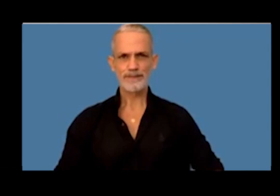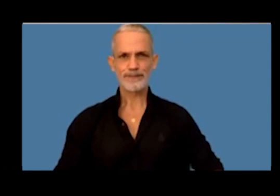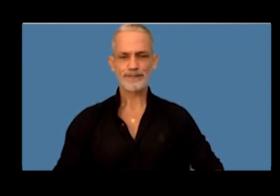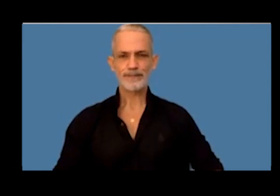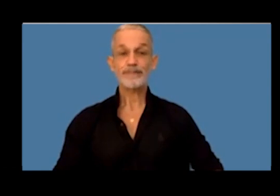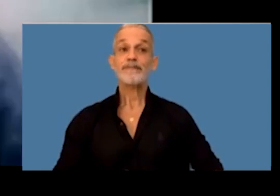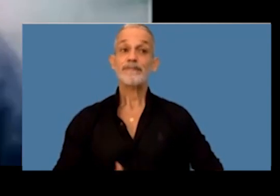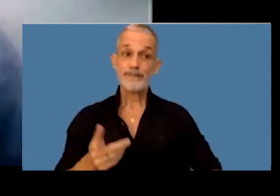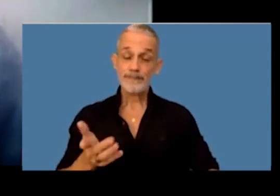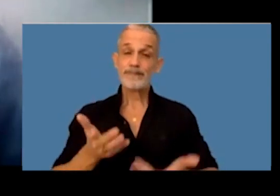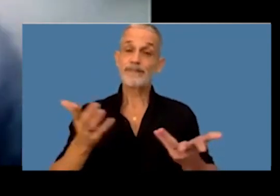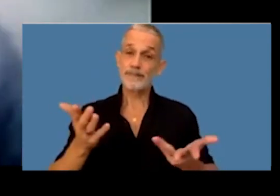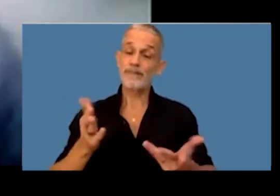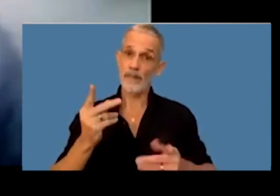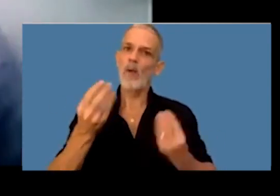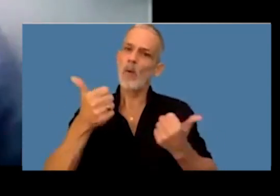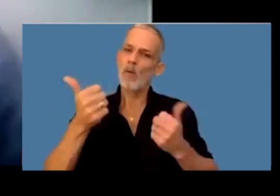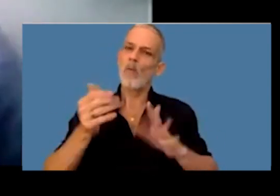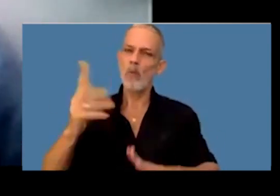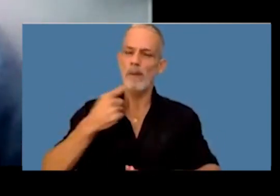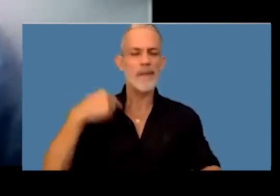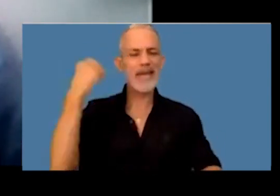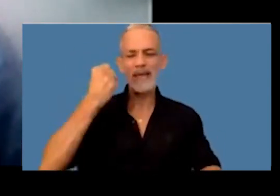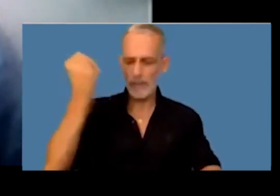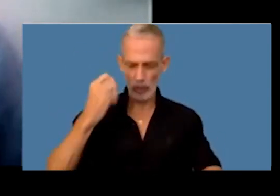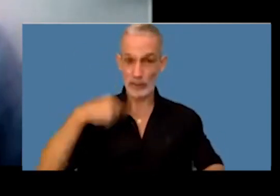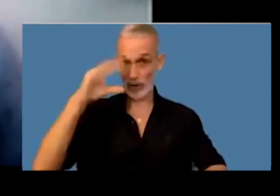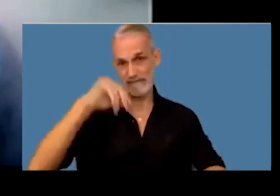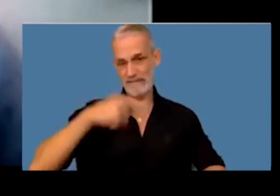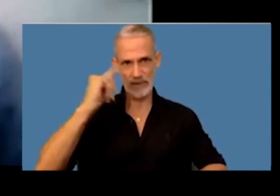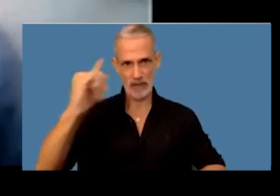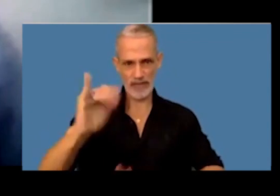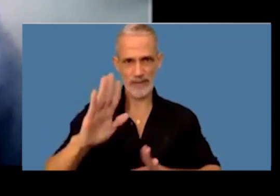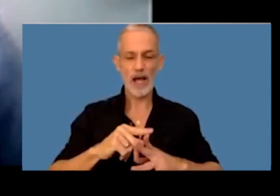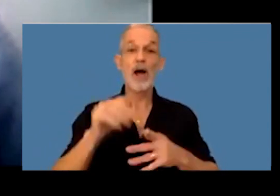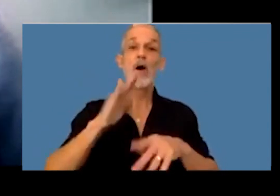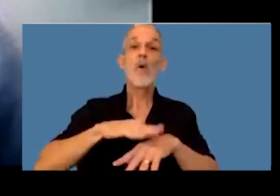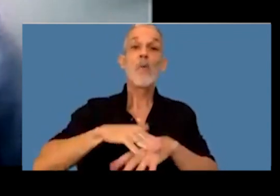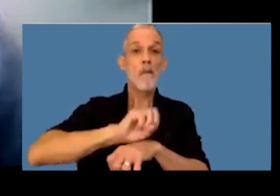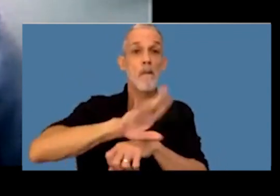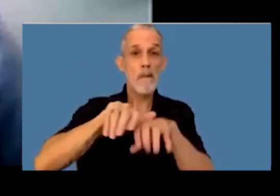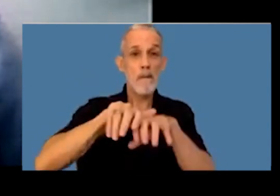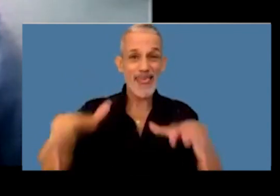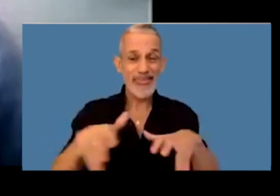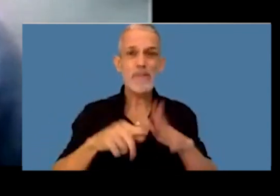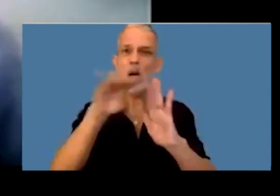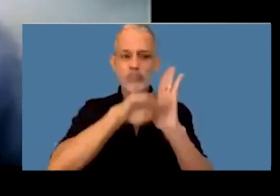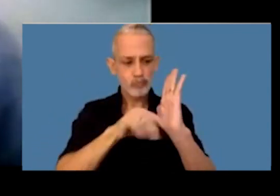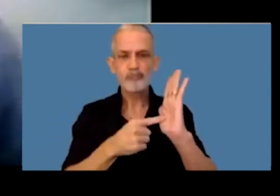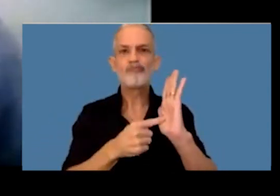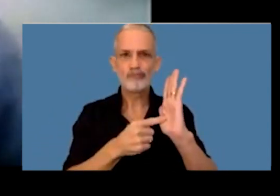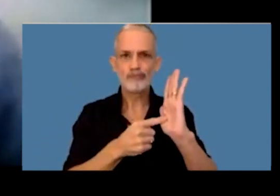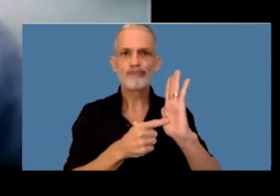Ezequiel, qué bueno que me recordás esto porque es algo muy importante que me estaba olvidando. A raíz de la pandemia, ¿sí? La normativa vigente a nosotros